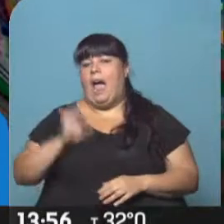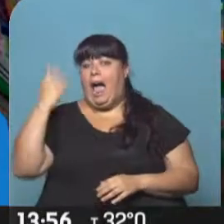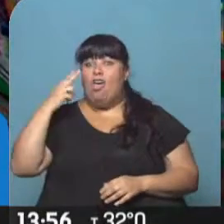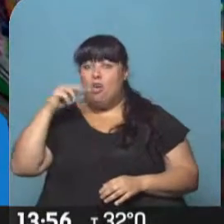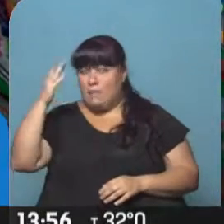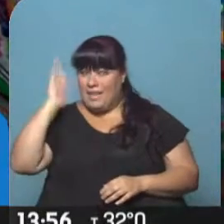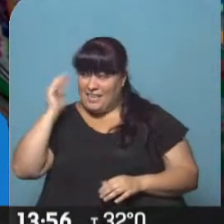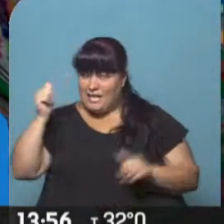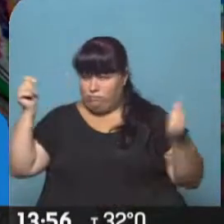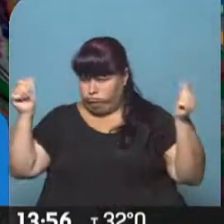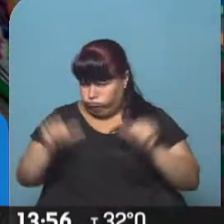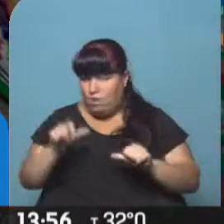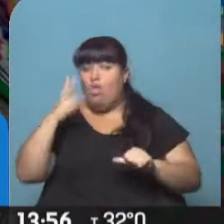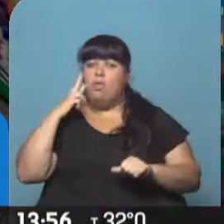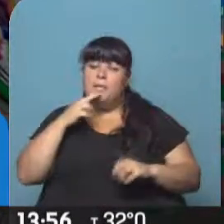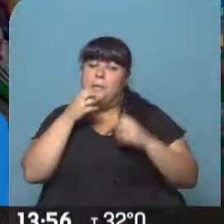2016